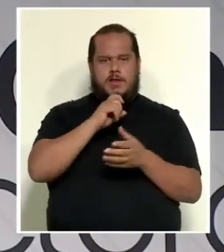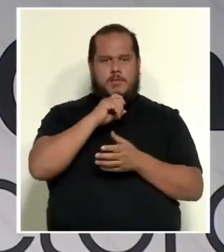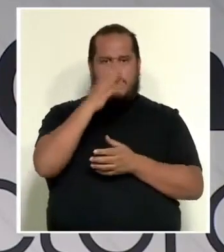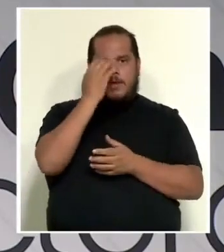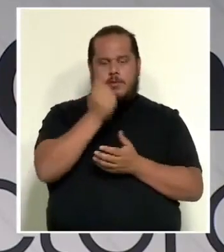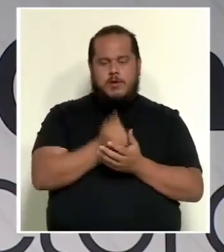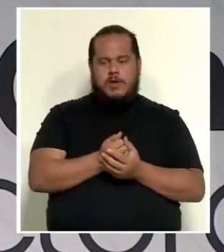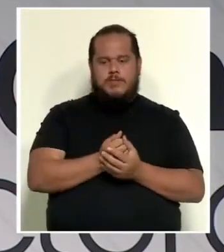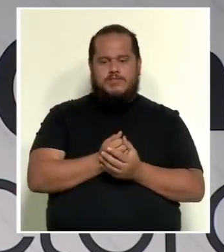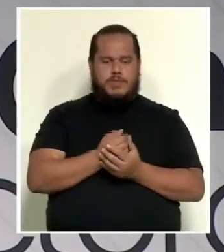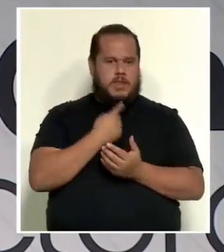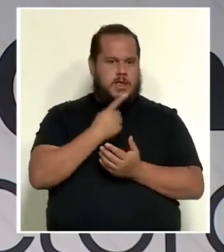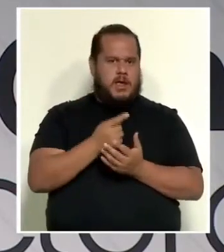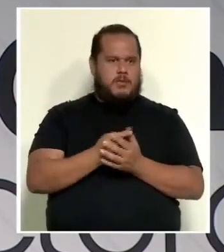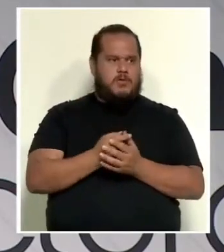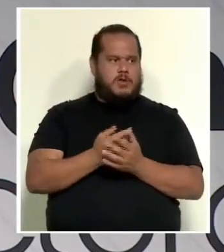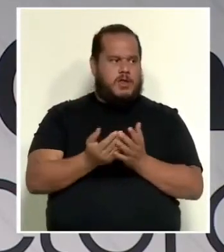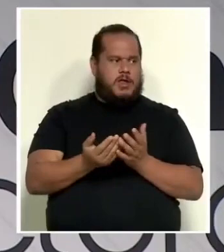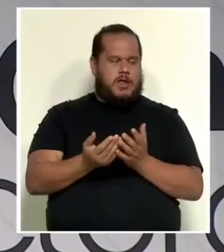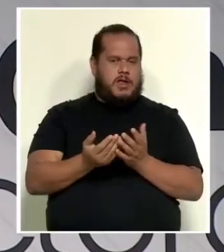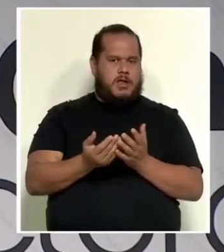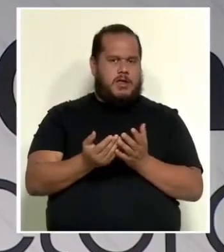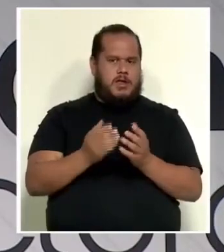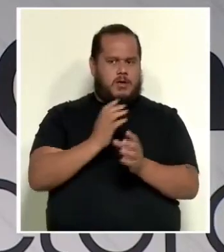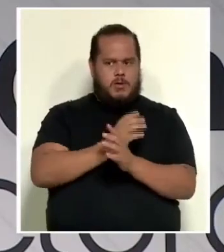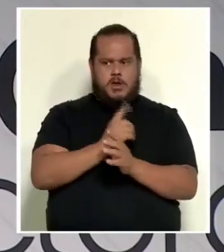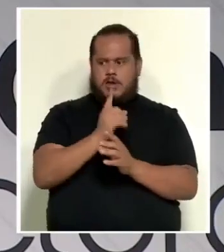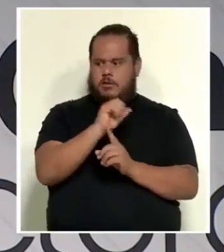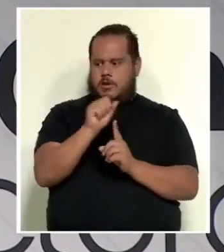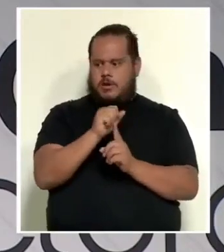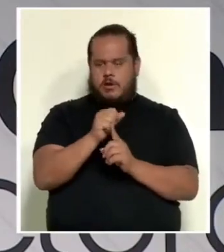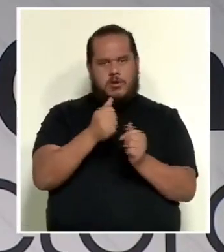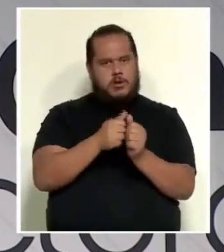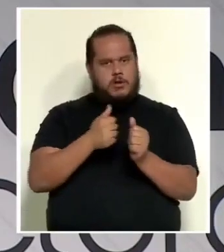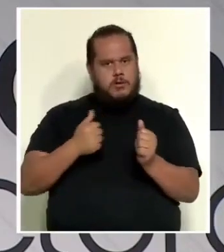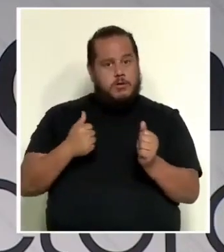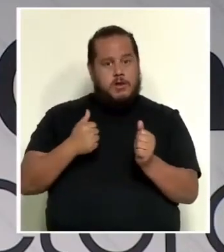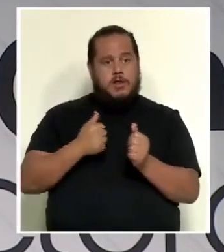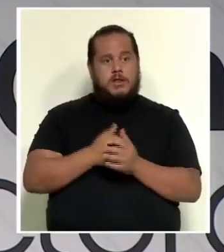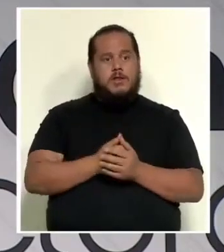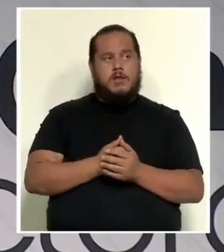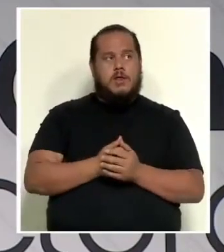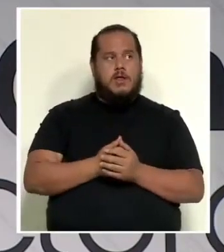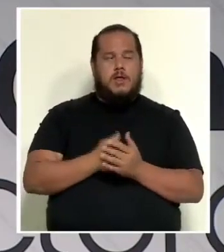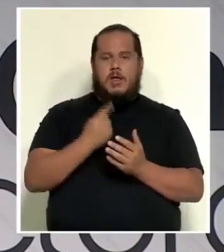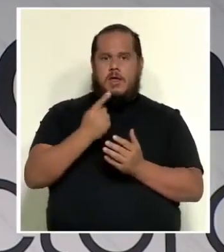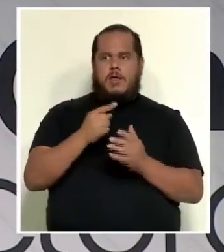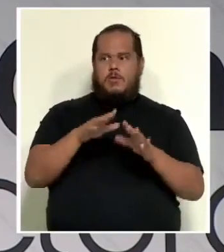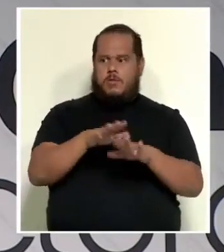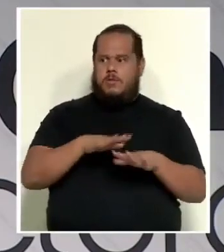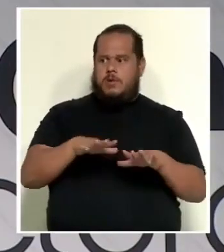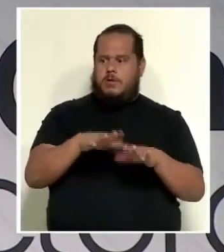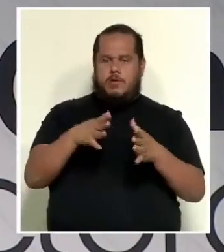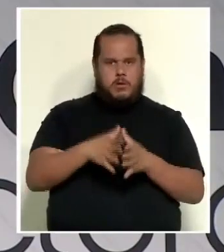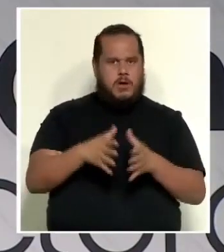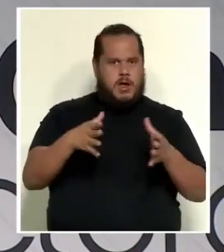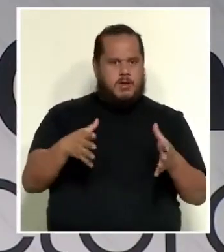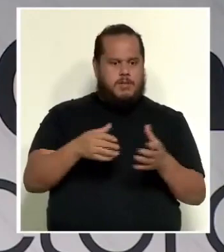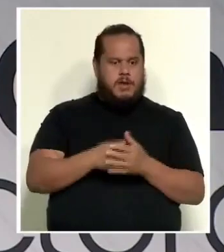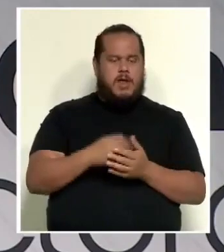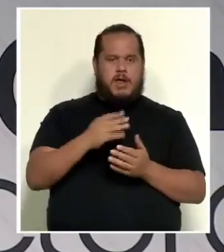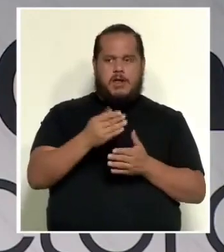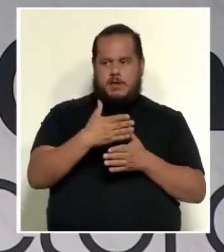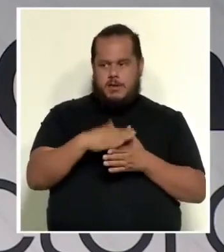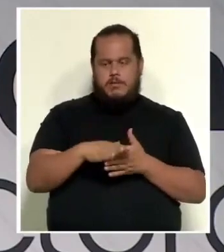porque, digamos, reponerse de una situación de retroceso en una región amplia y